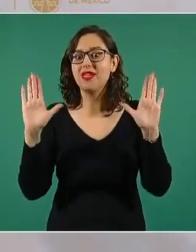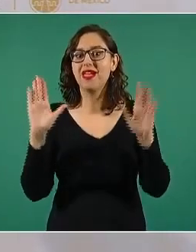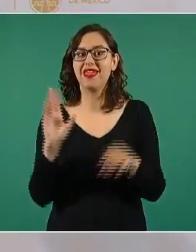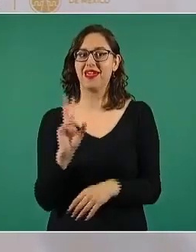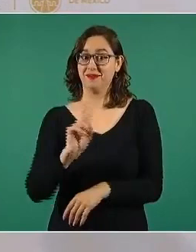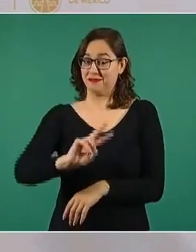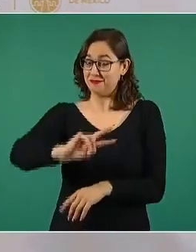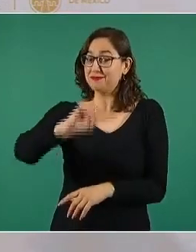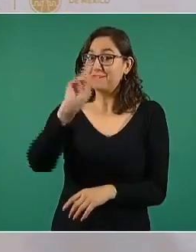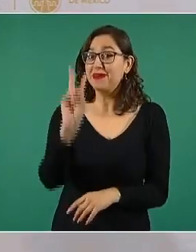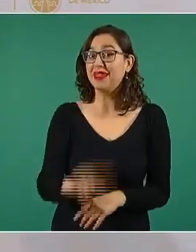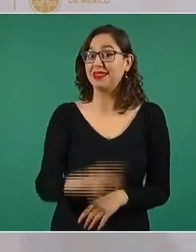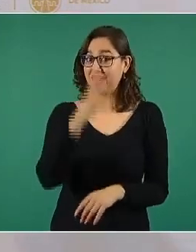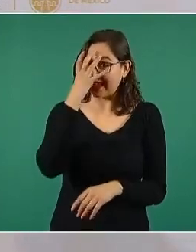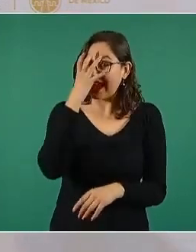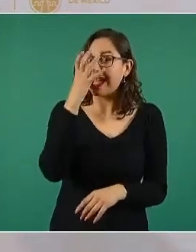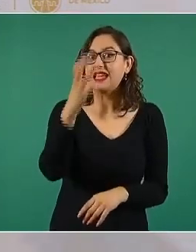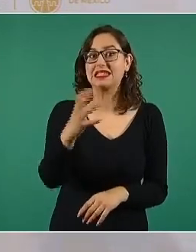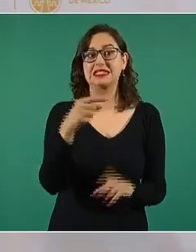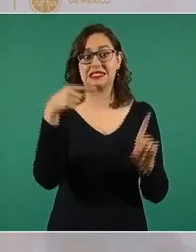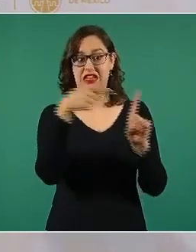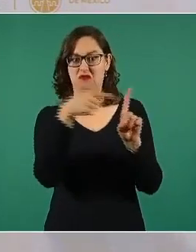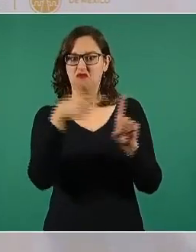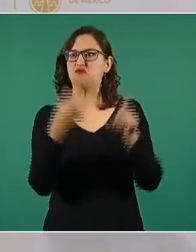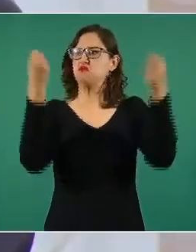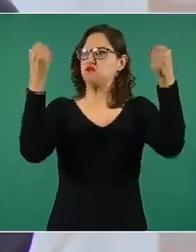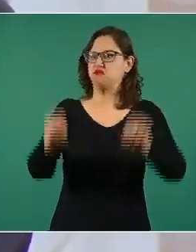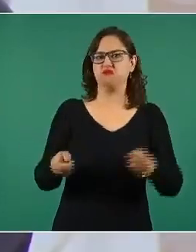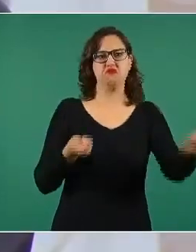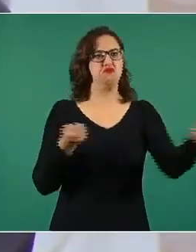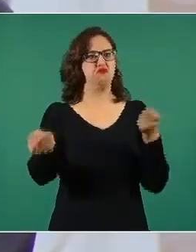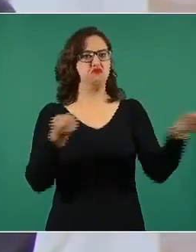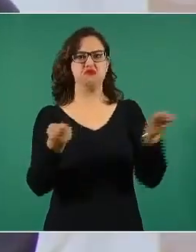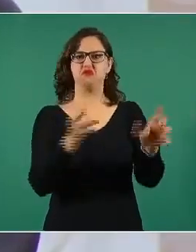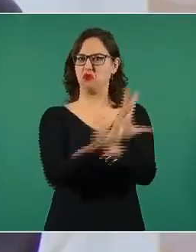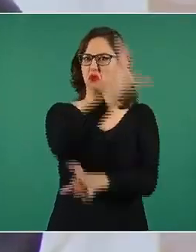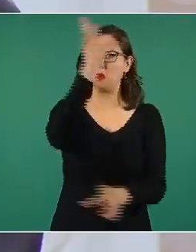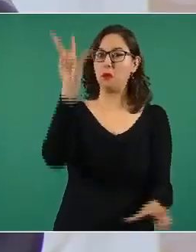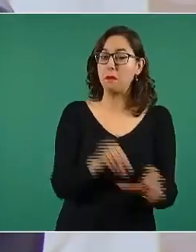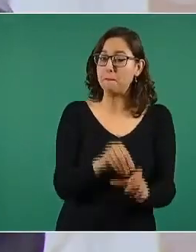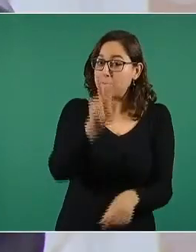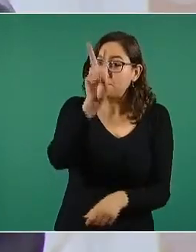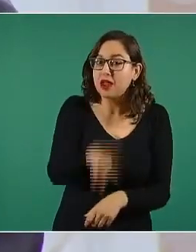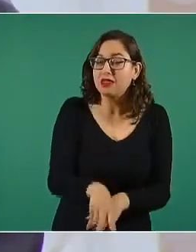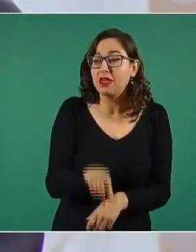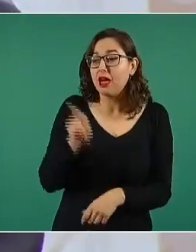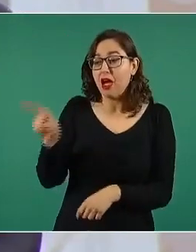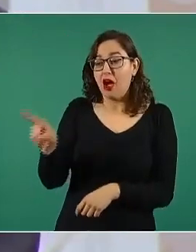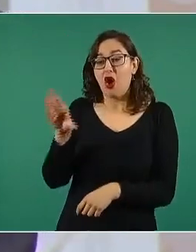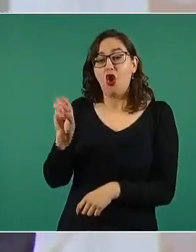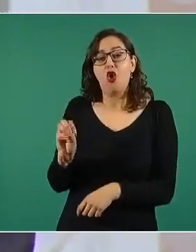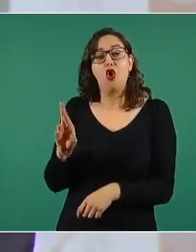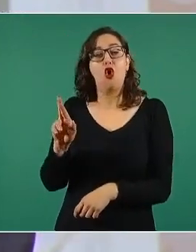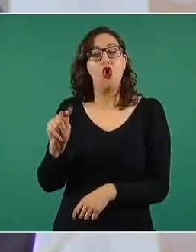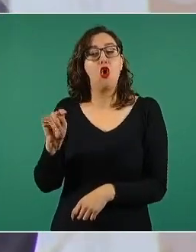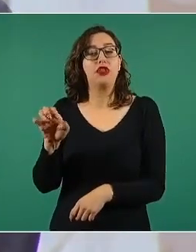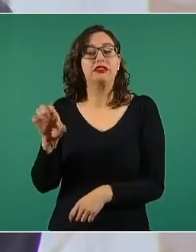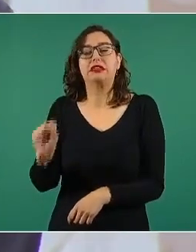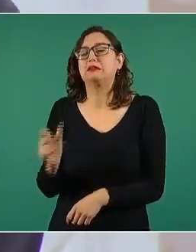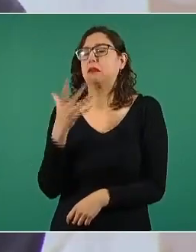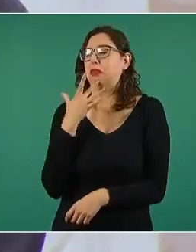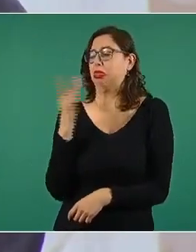No habría sido posible que Cortés llegara con apenas 400